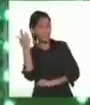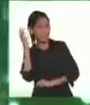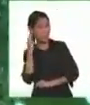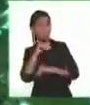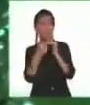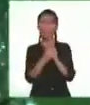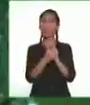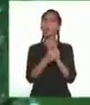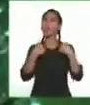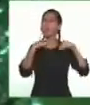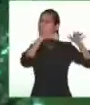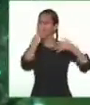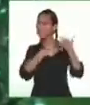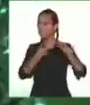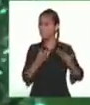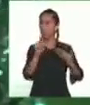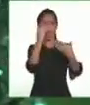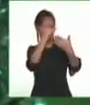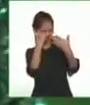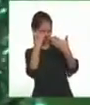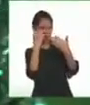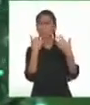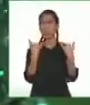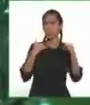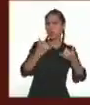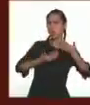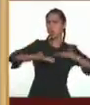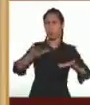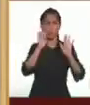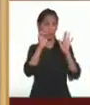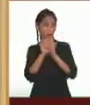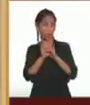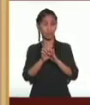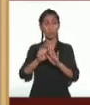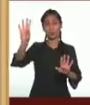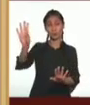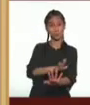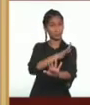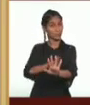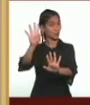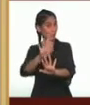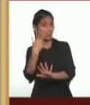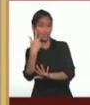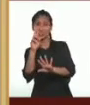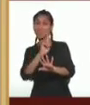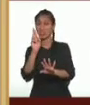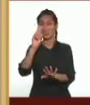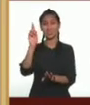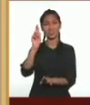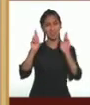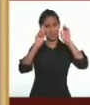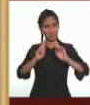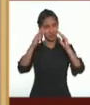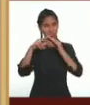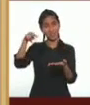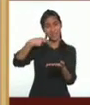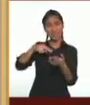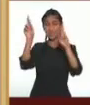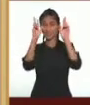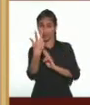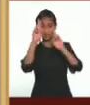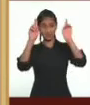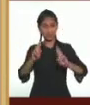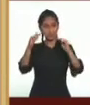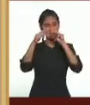lo que tenemos que hacer es elegir qué queremos tratar en nuestro juego. Por ejemplo, música de las 3 regiones, danzas de las 3 regiones, pueblos originarios o